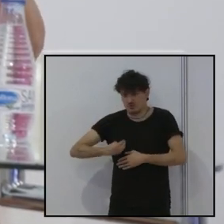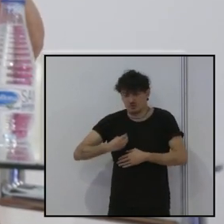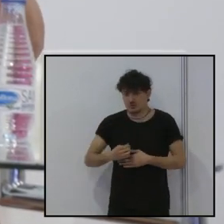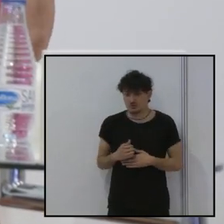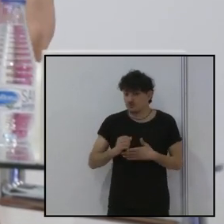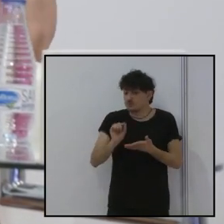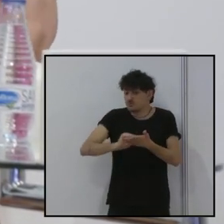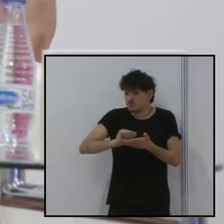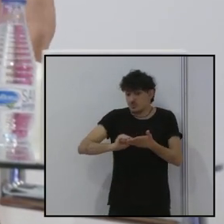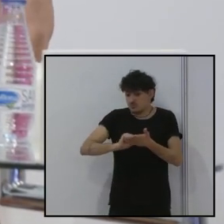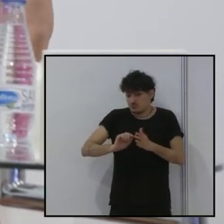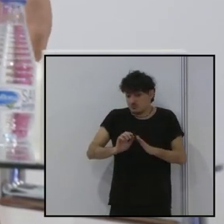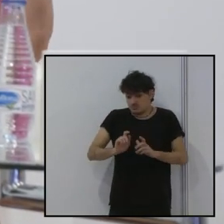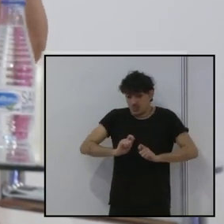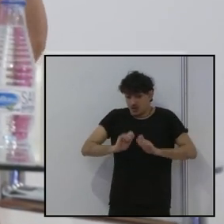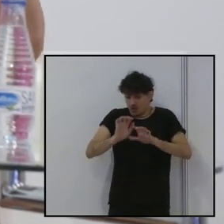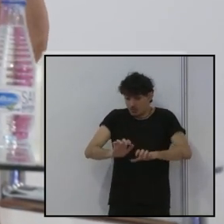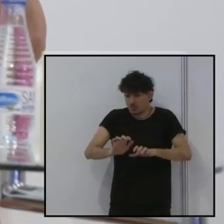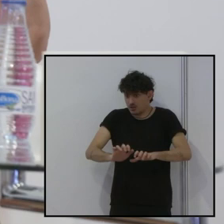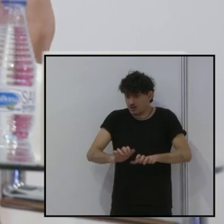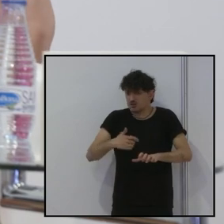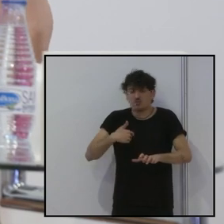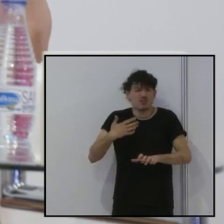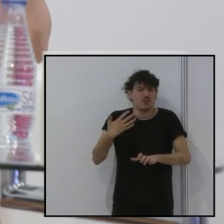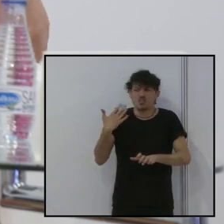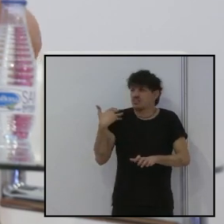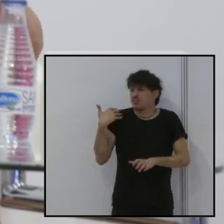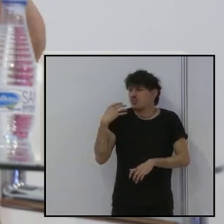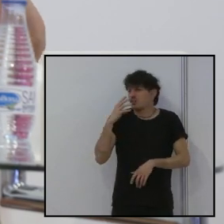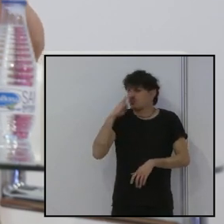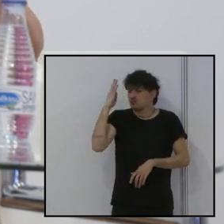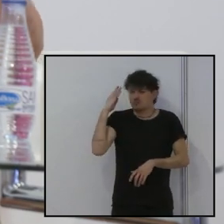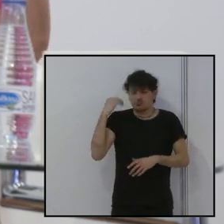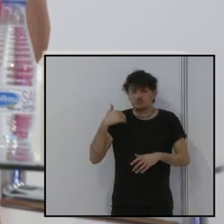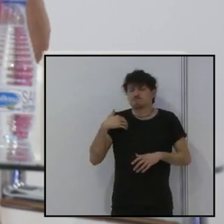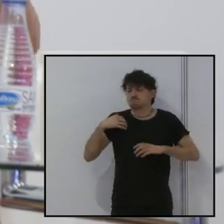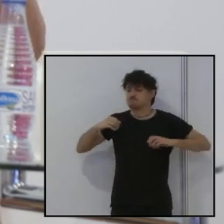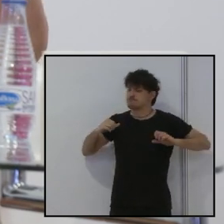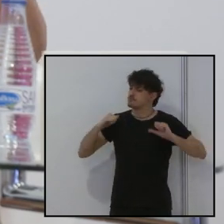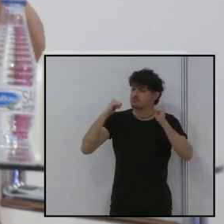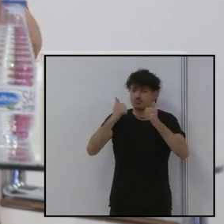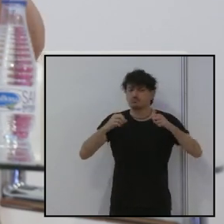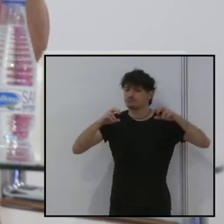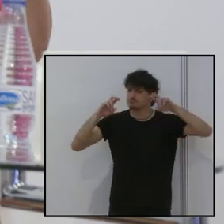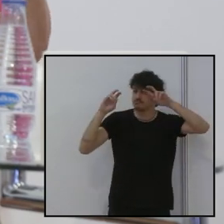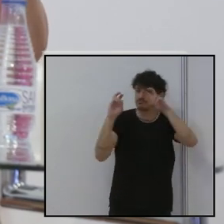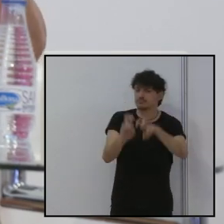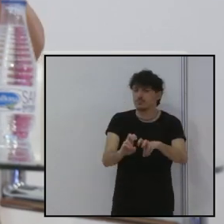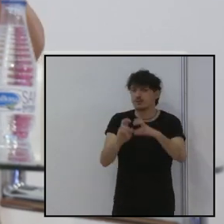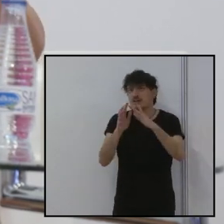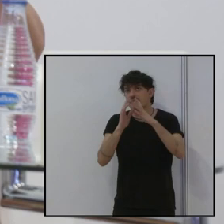me ha dado cuando hace 4 años decidí ponerme ya en concreto a estudiar las relaciones entre creación y